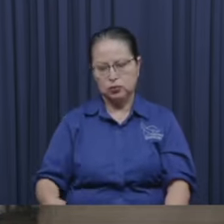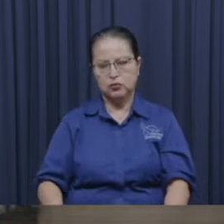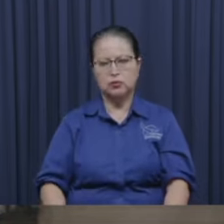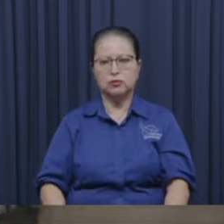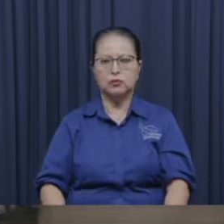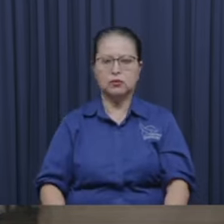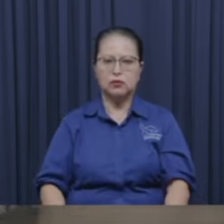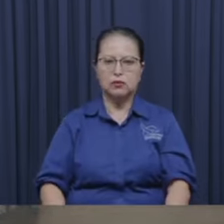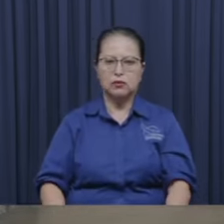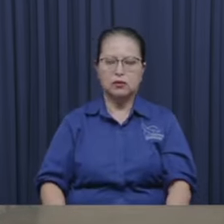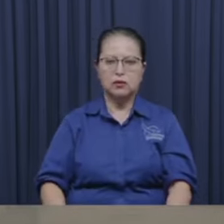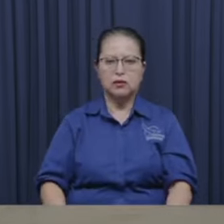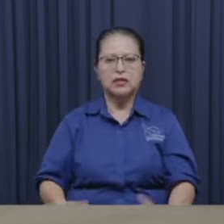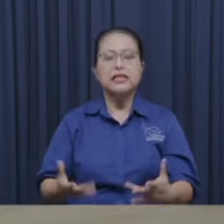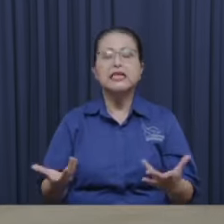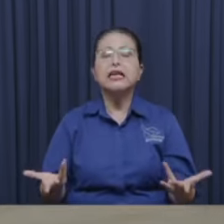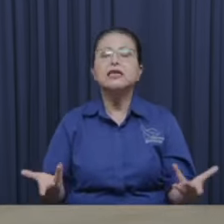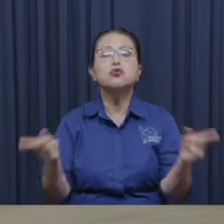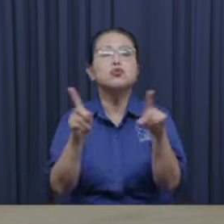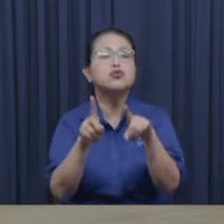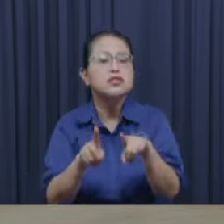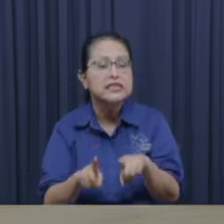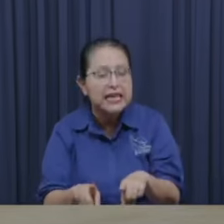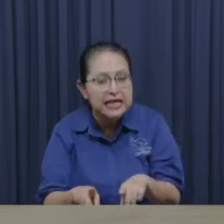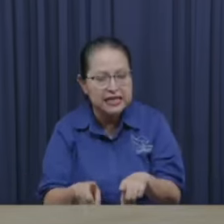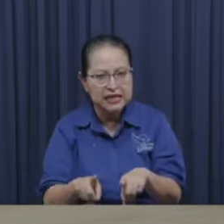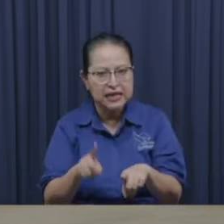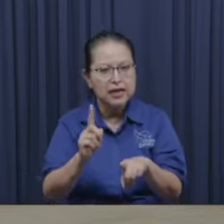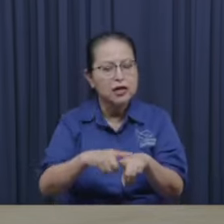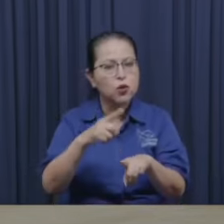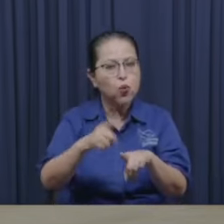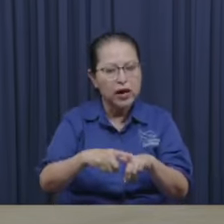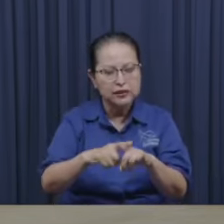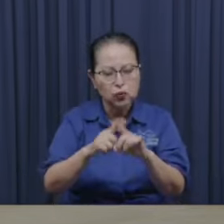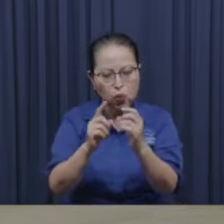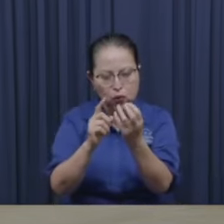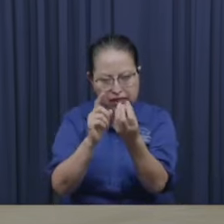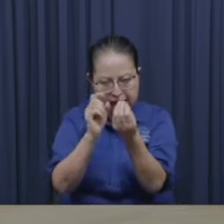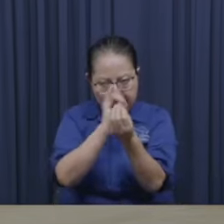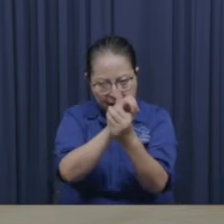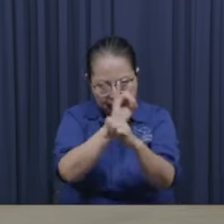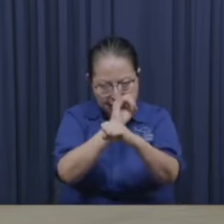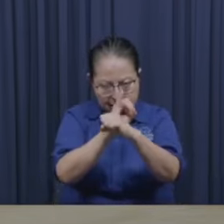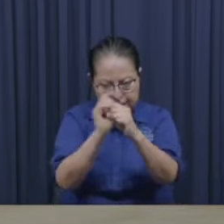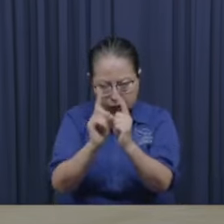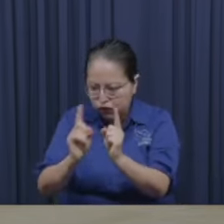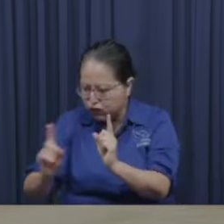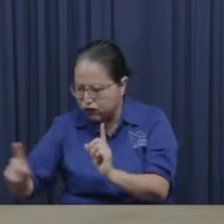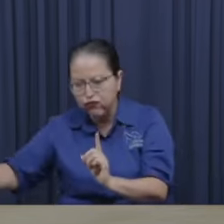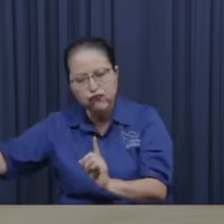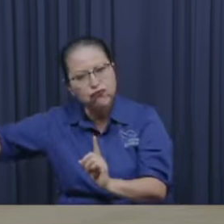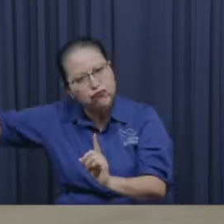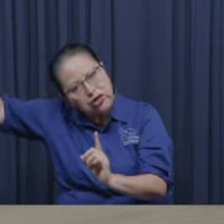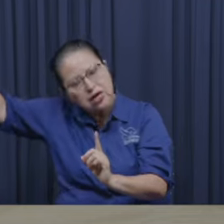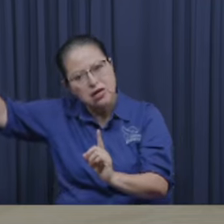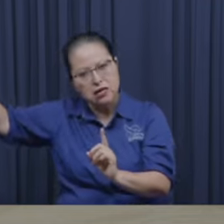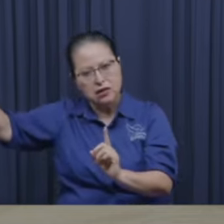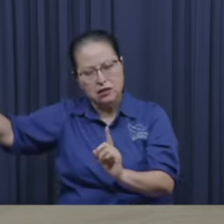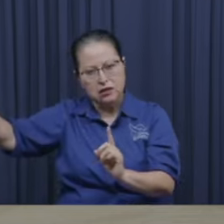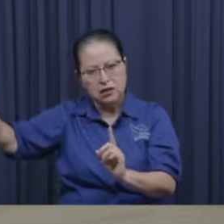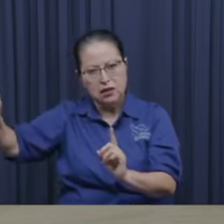lenguas Entonces qué pasa con Qué pasa si ellos no pueden permanecer ni siquiera en una congregación si ellos no pueden permanecer ni siquiera en